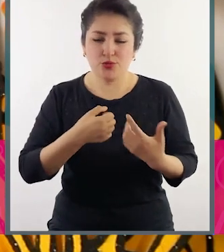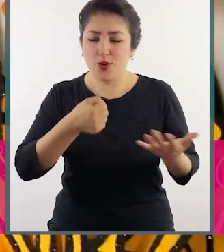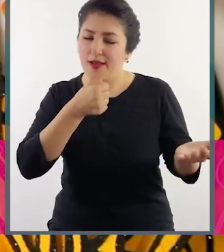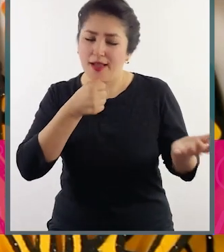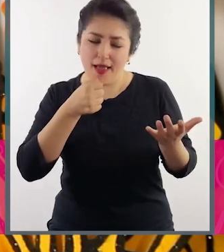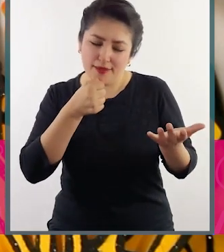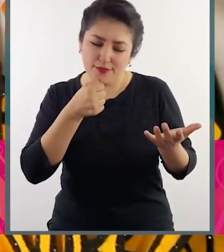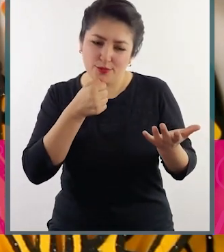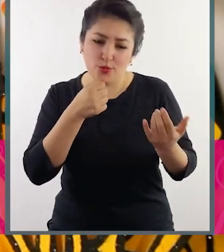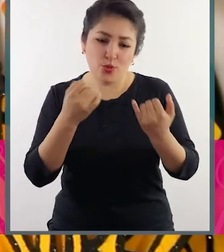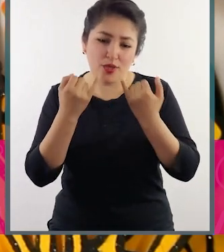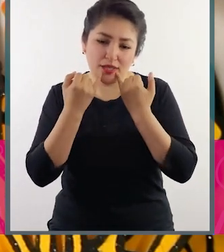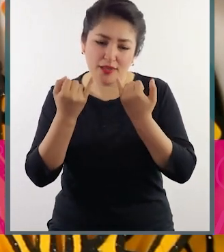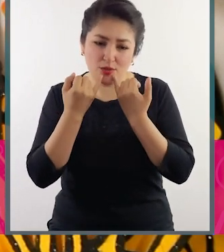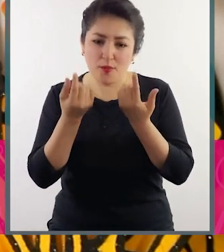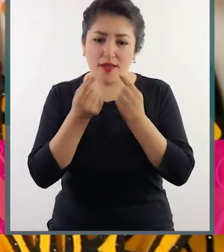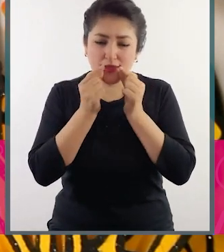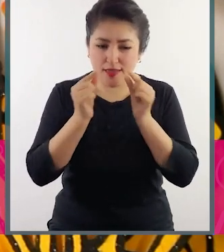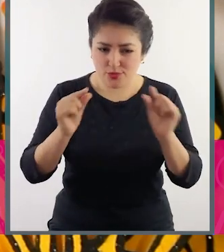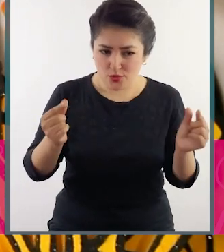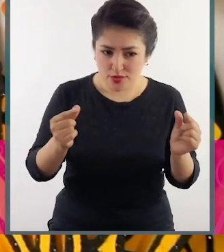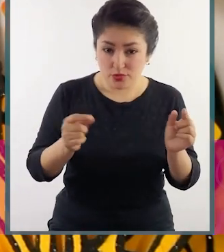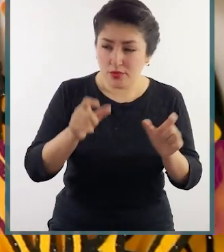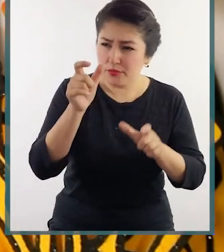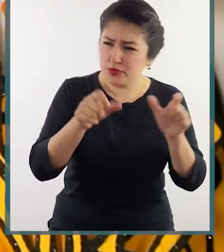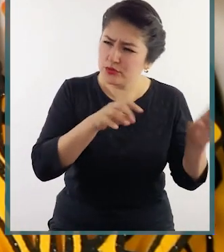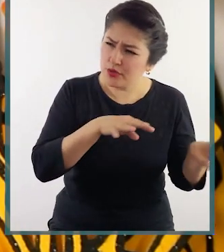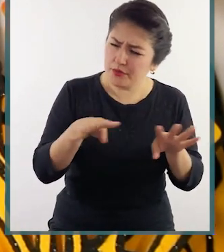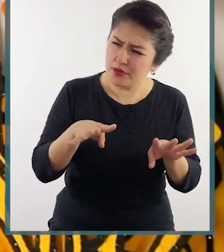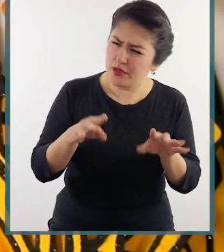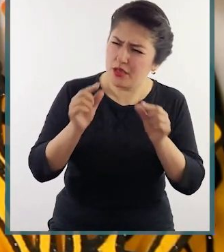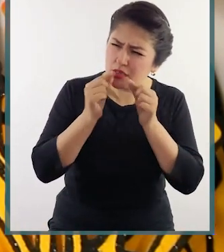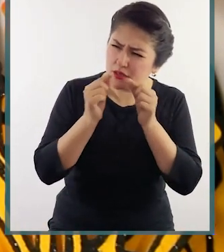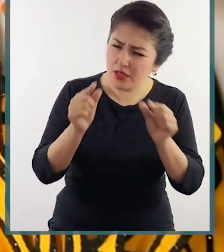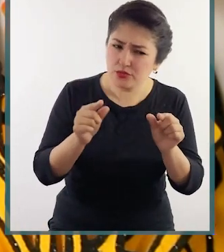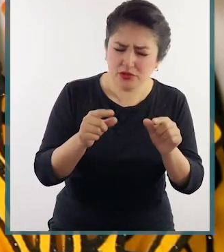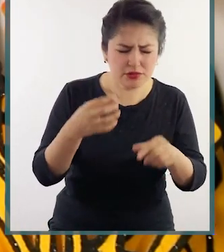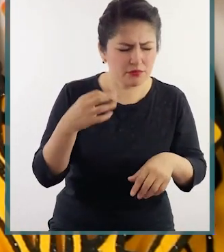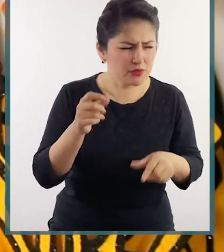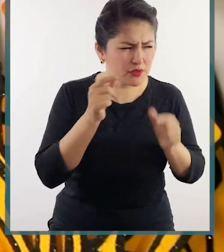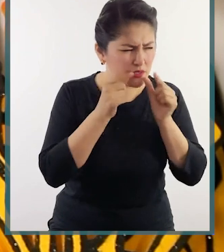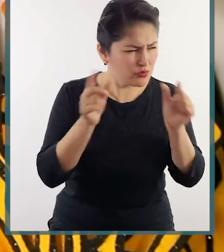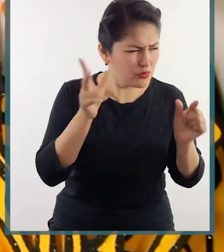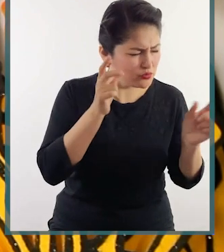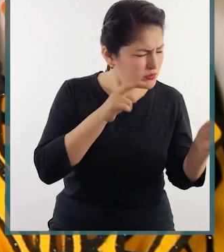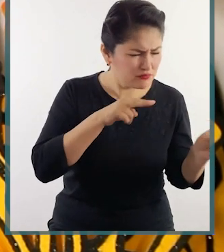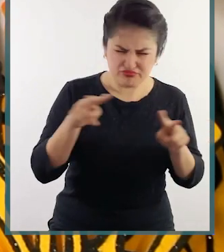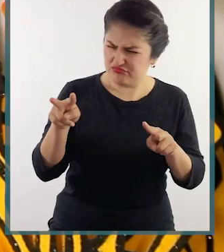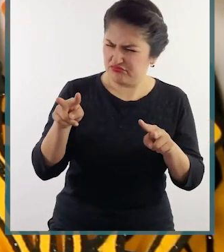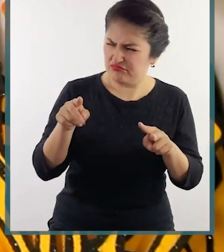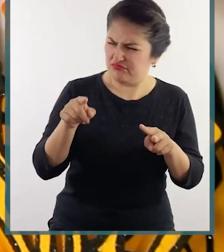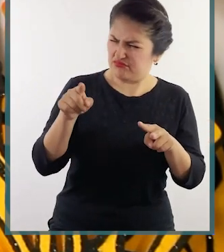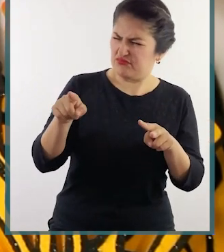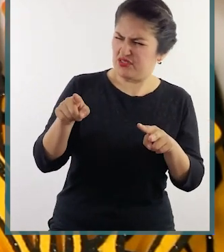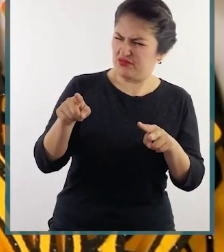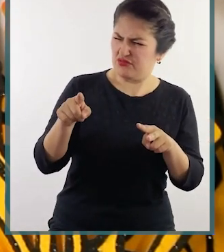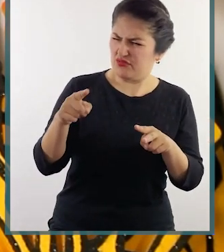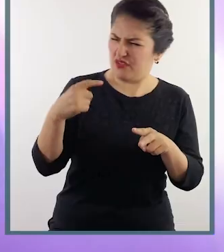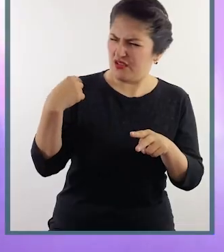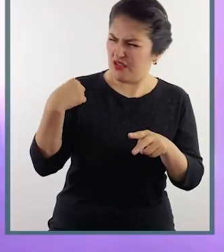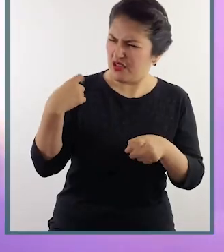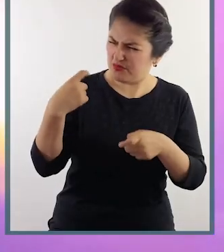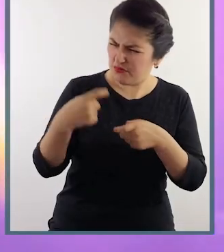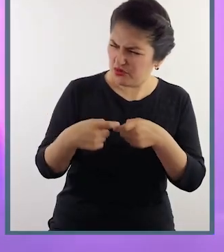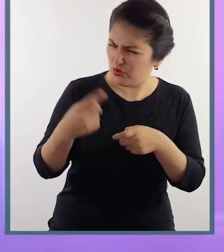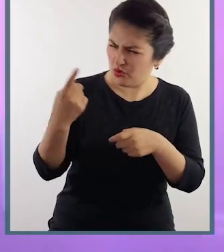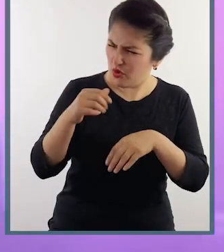quechua, porque las personas al escuchar el quechua voltean a ver, porque dicen, esto no es